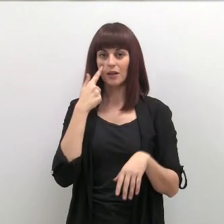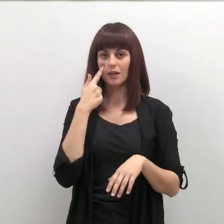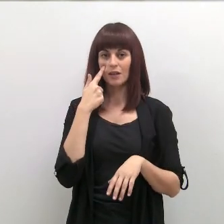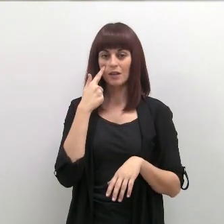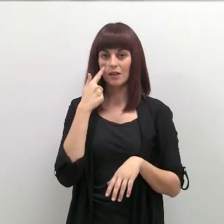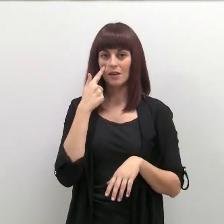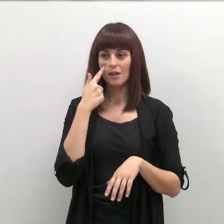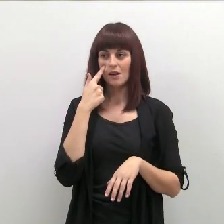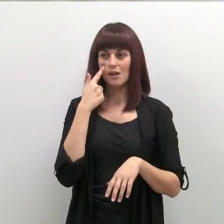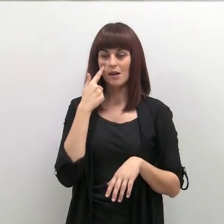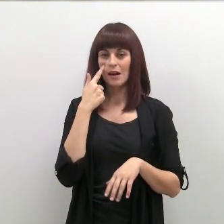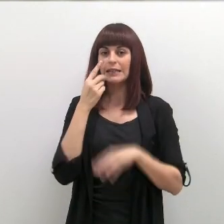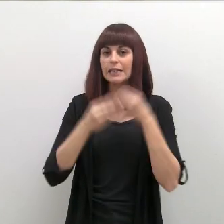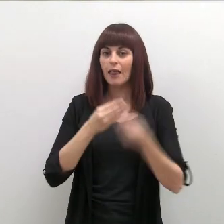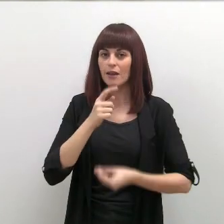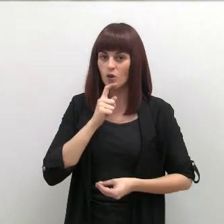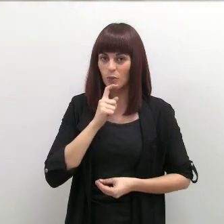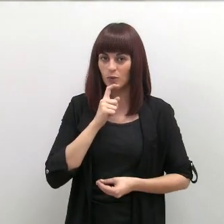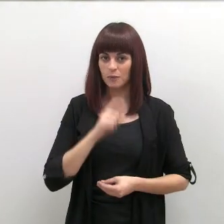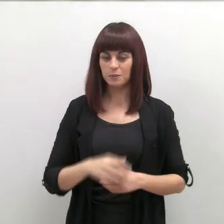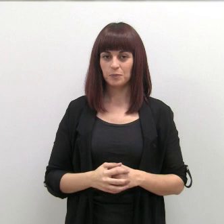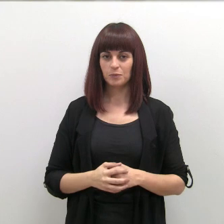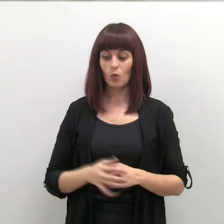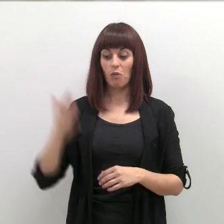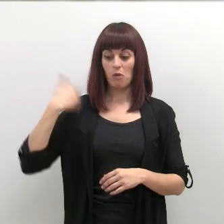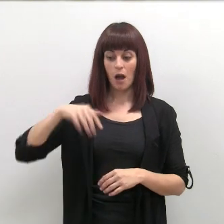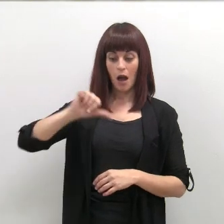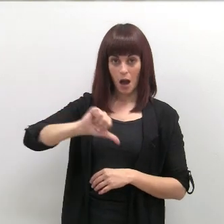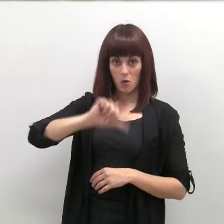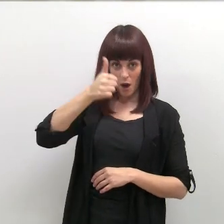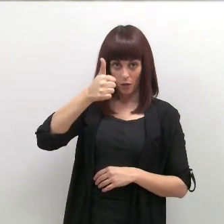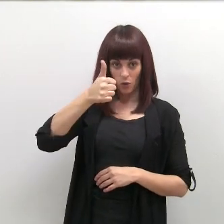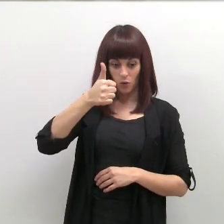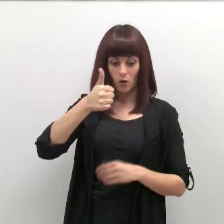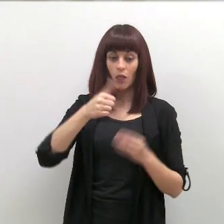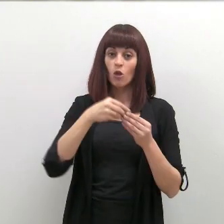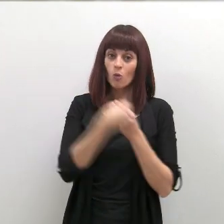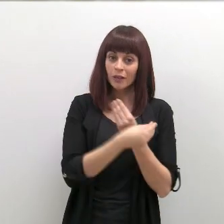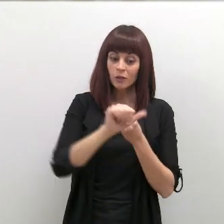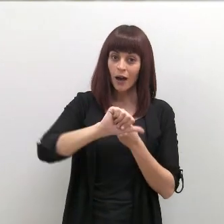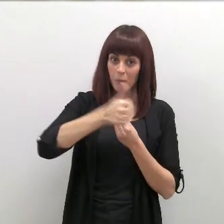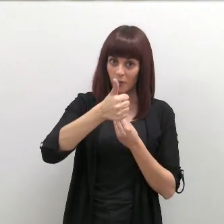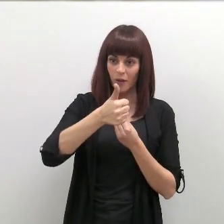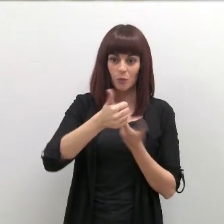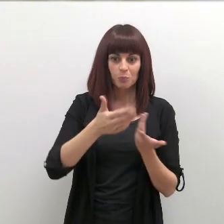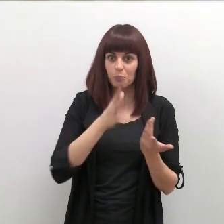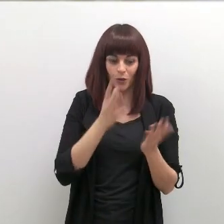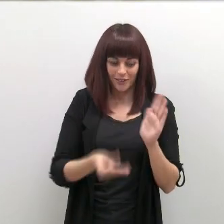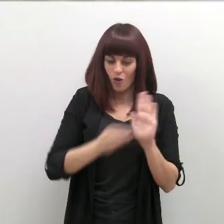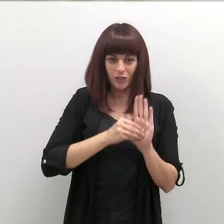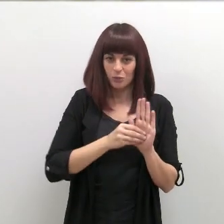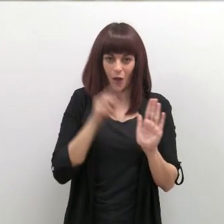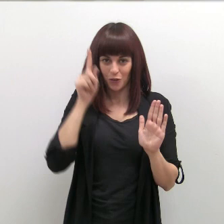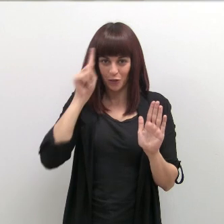esa actuación y en cuanto se esté aprobado se aplicará ese documento porque es una cuestión que no estaba contemplada. Pero